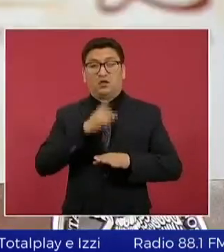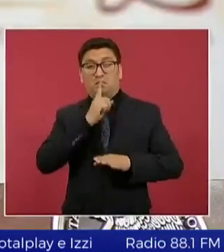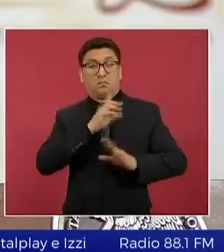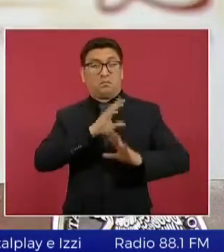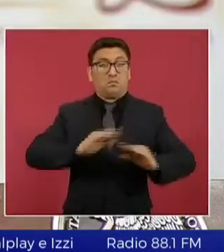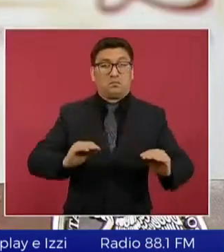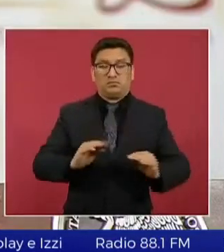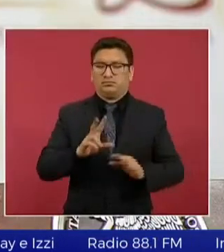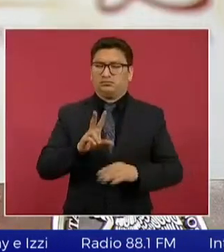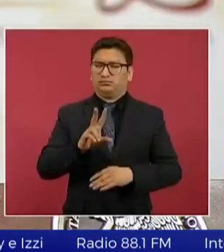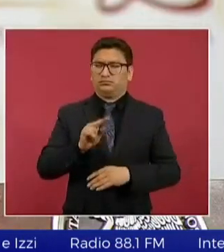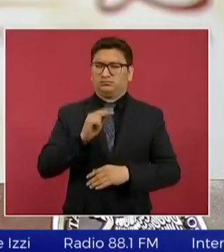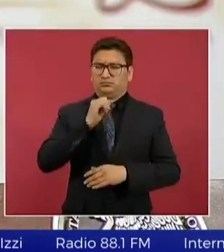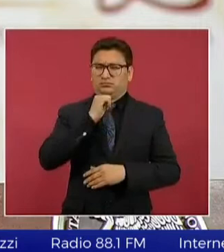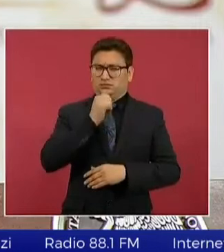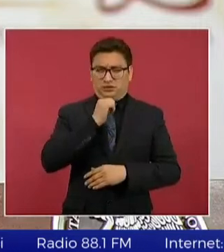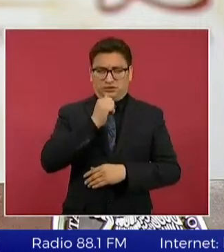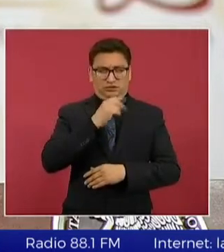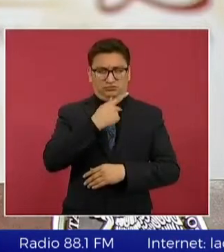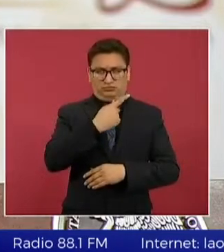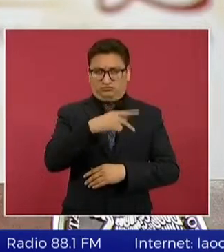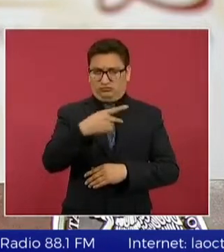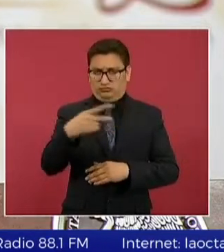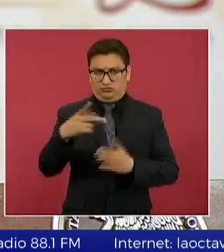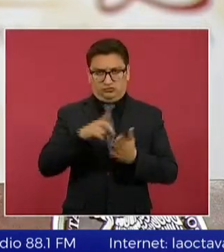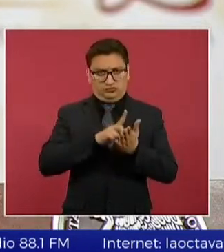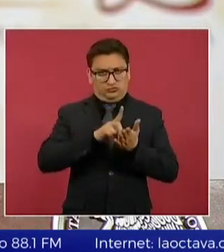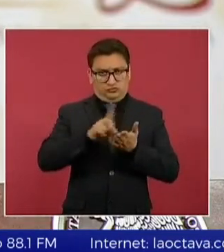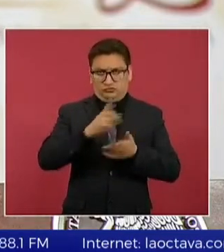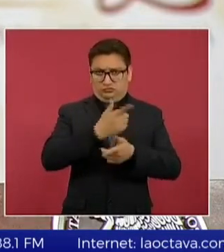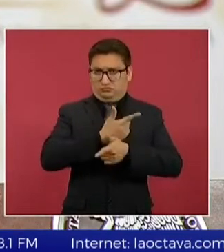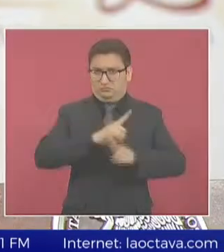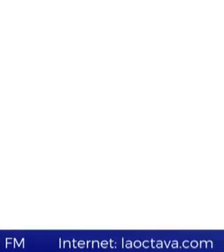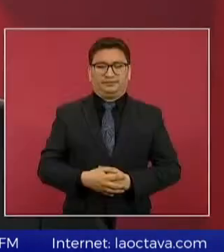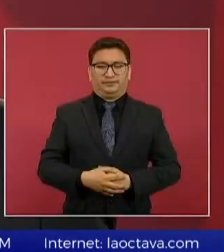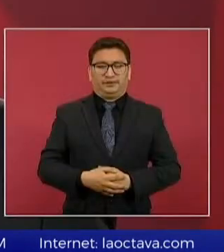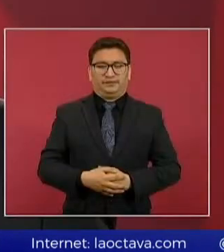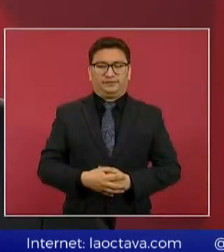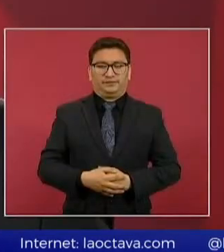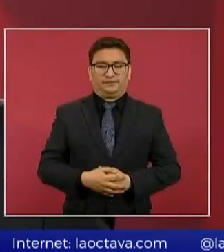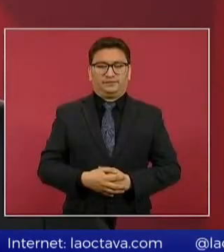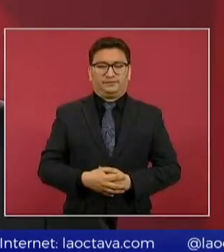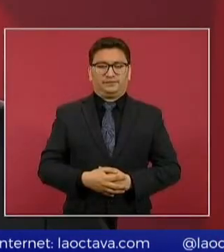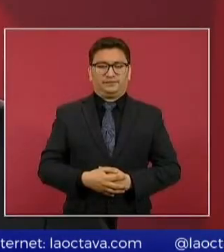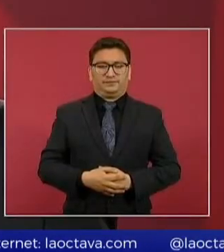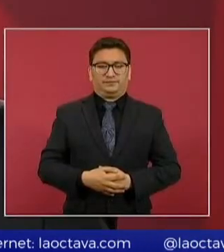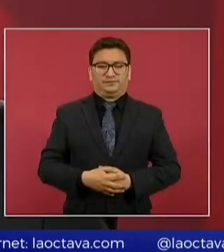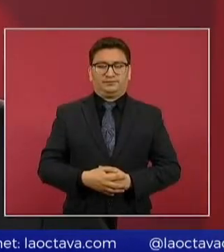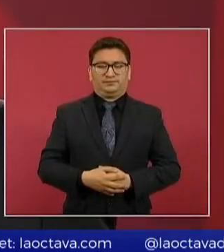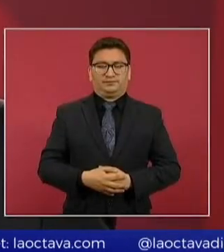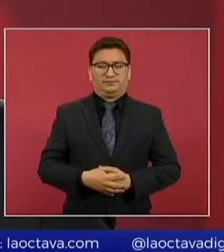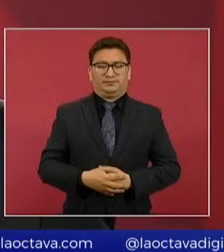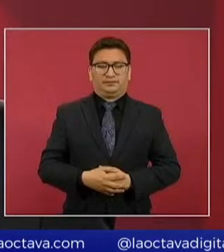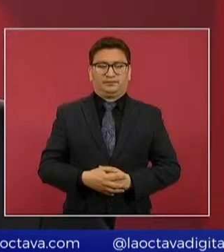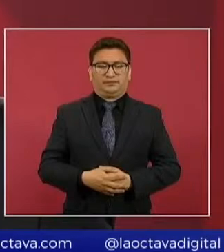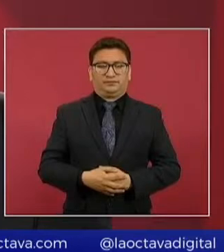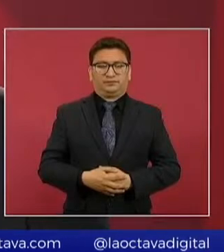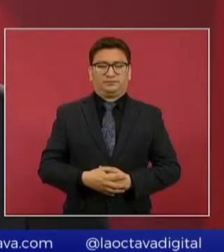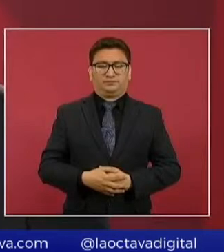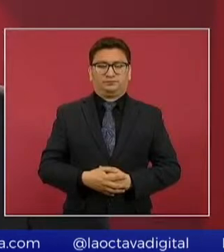se garantizó el derecho de manifestación y no hubo, repito,